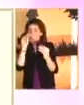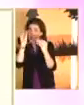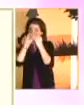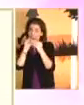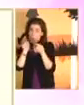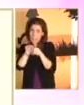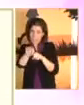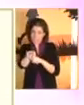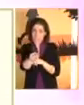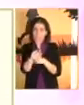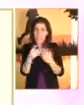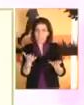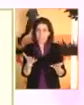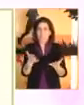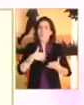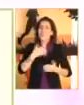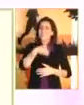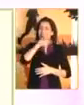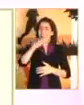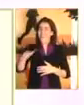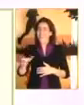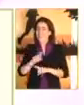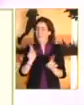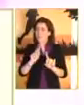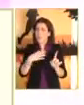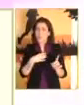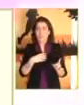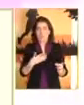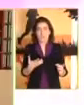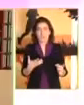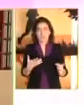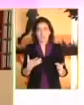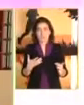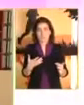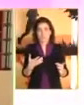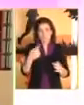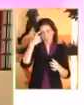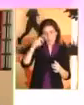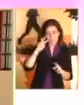puede molestar a los demás. Es que eso es elemental. Entonces,